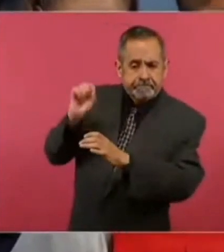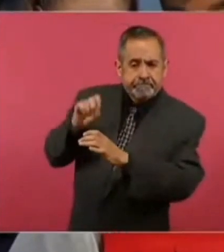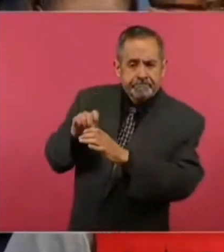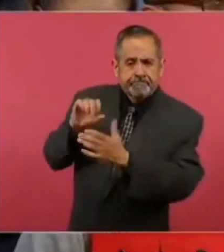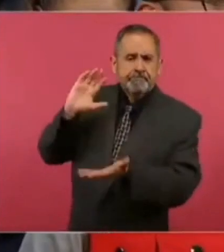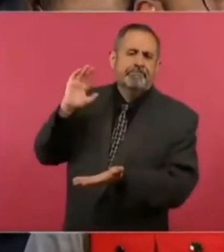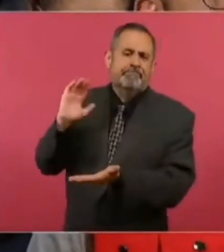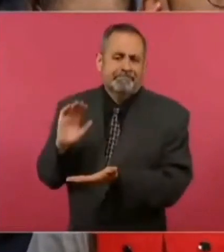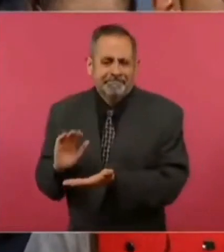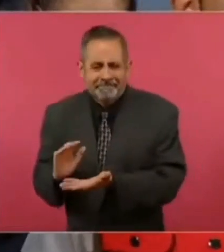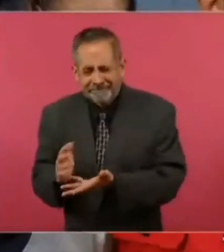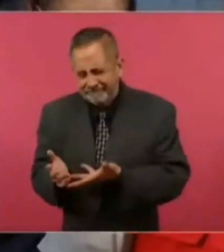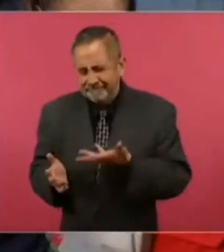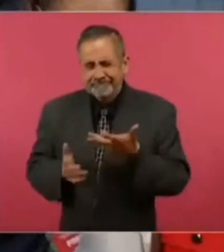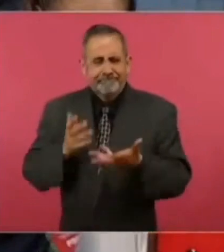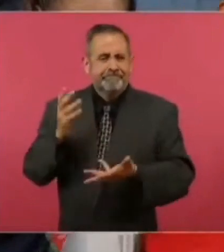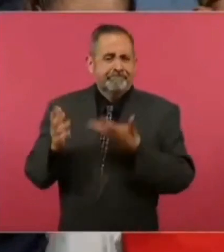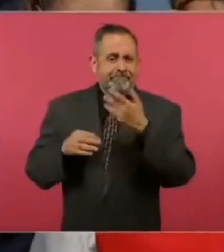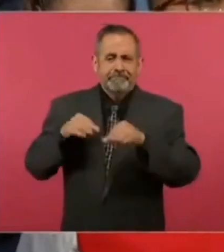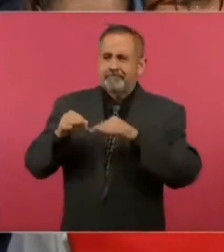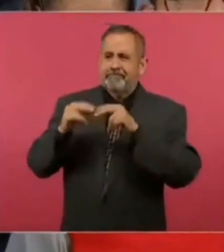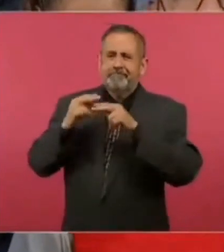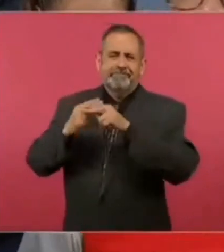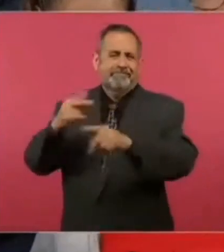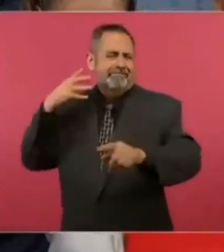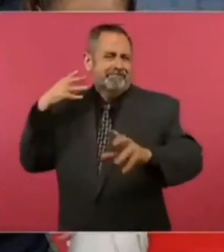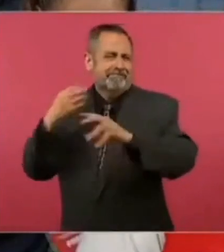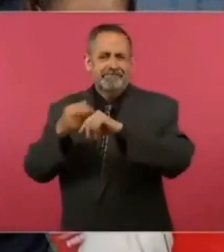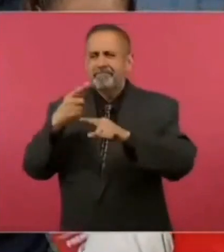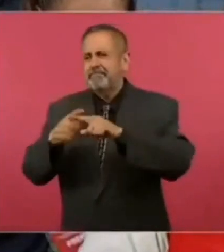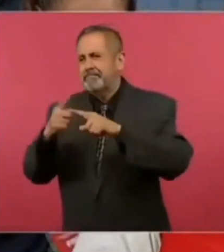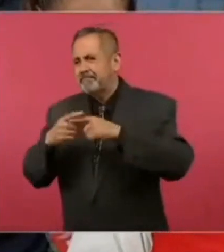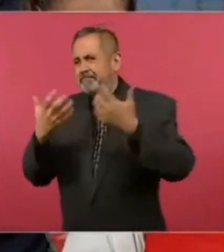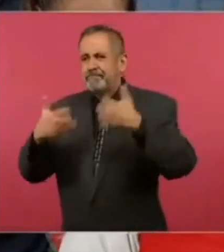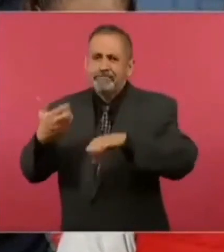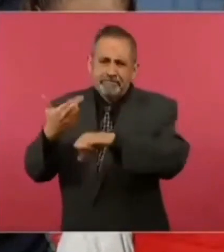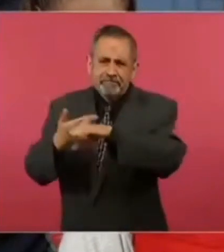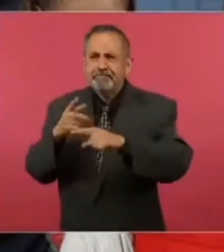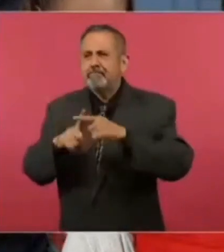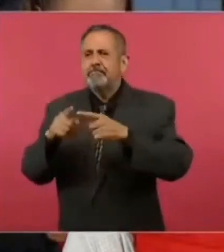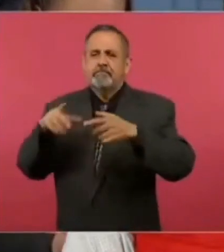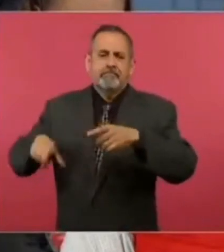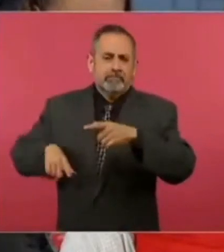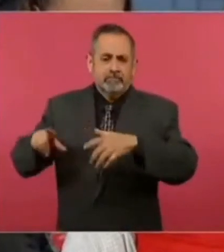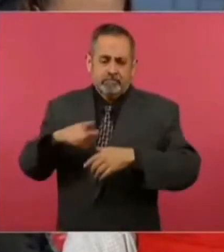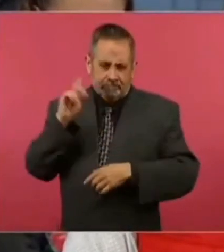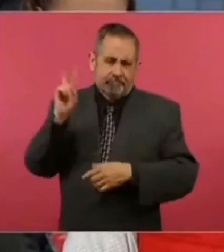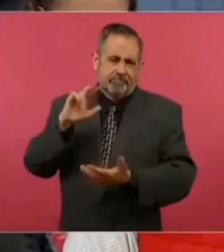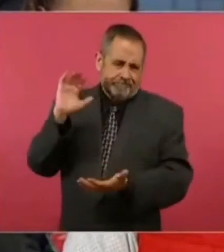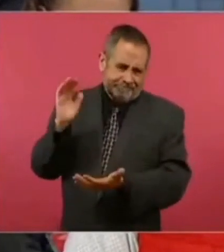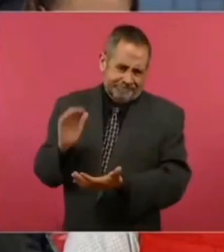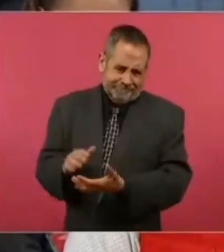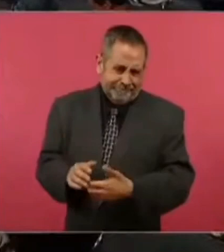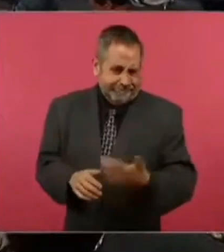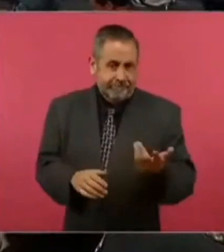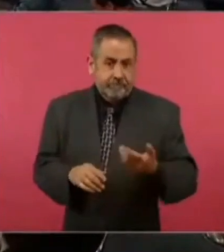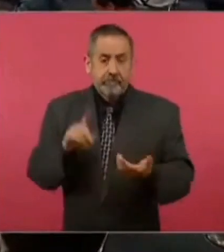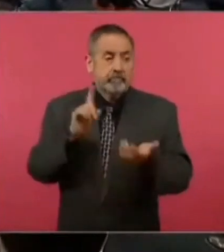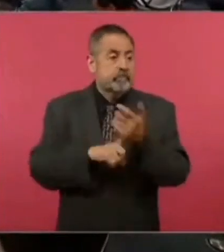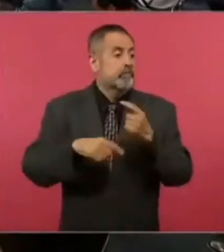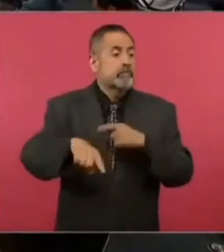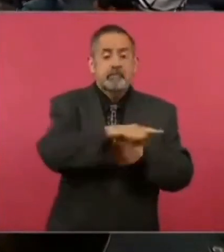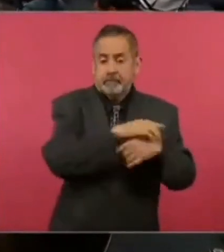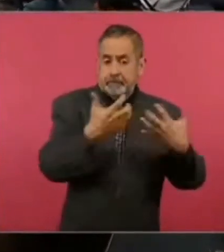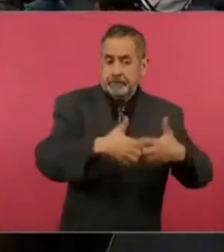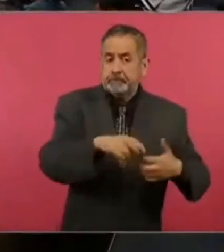su trayecto de trabajo en tal o cual dependencia o empresa privada, porque también hubo una merma en los retiros,